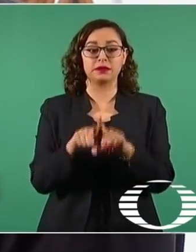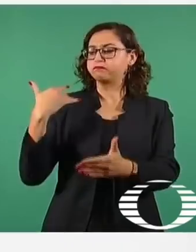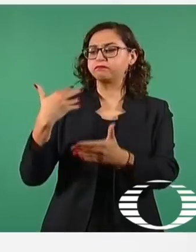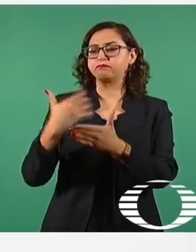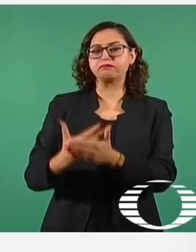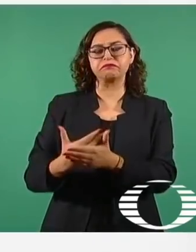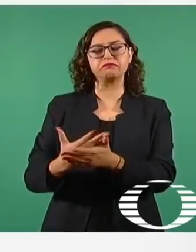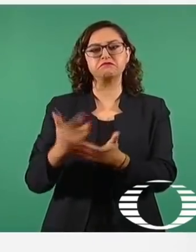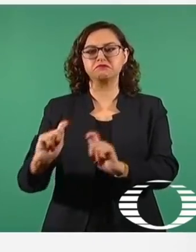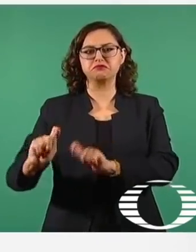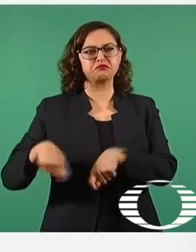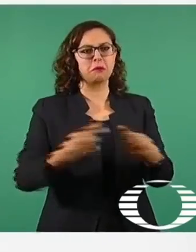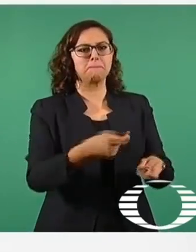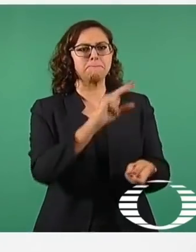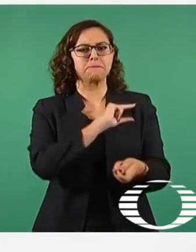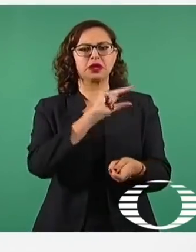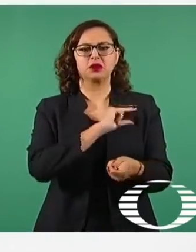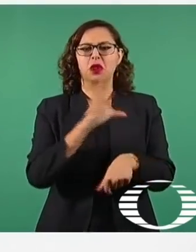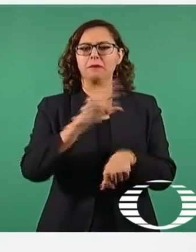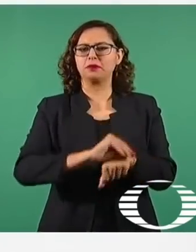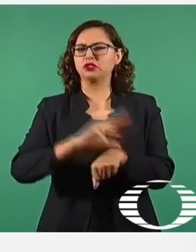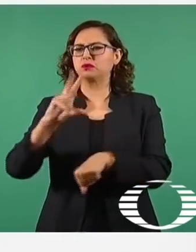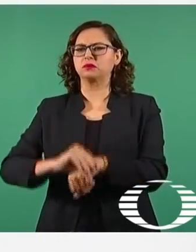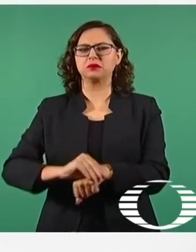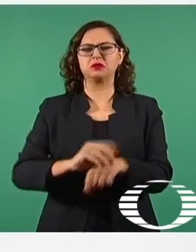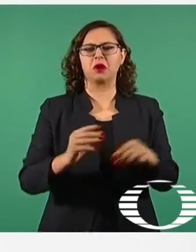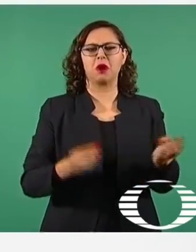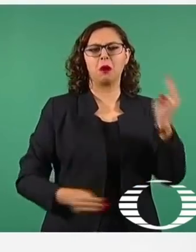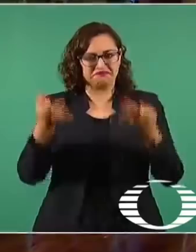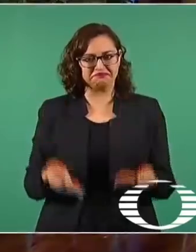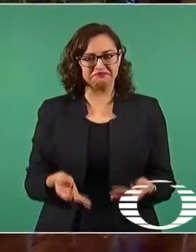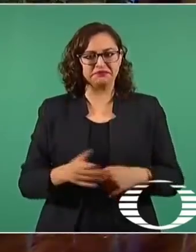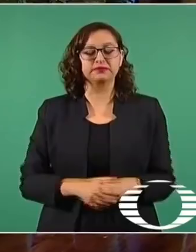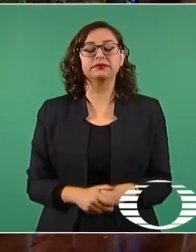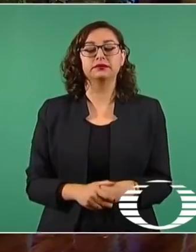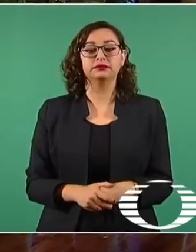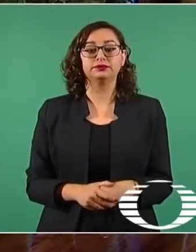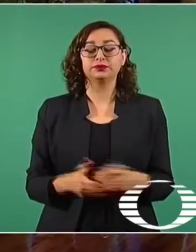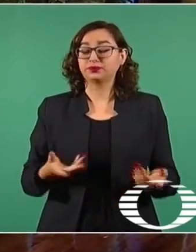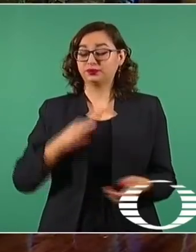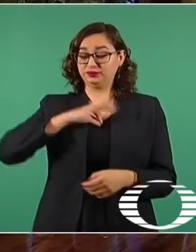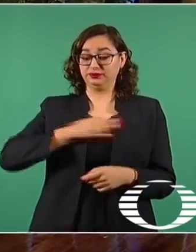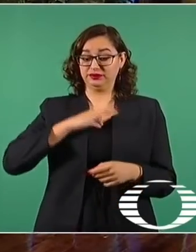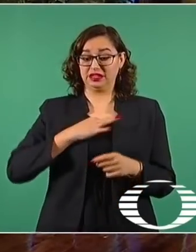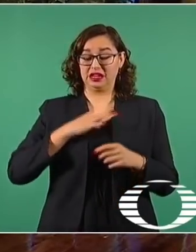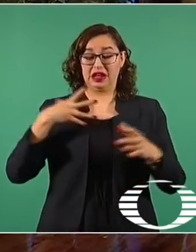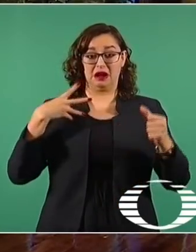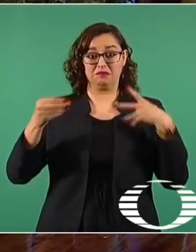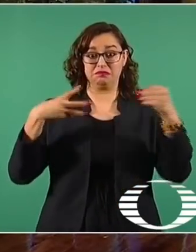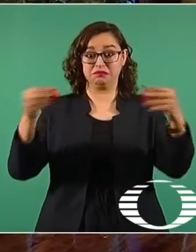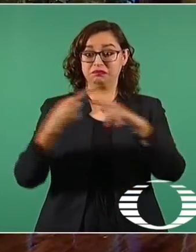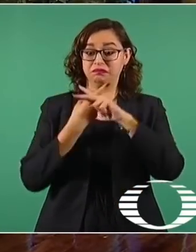gobierno. Hizo un recuento de las acciones de su gobierno en materia energética y adelantó que este mes enviará al Congreso la iniciativa de